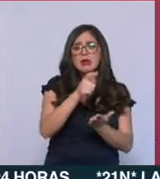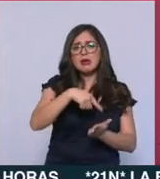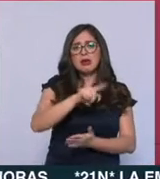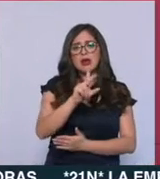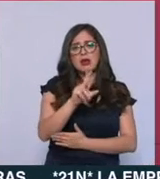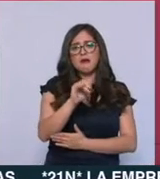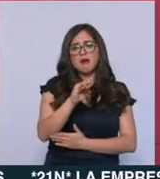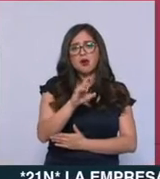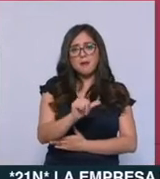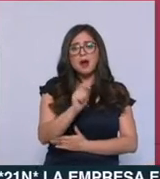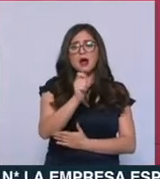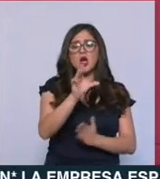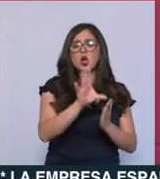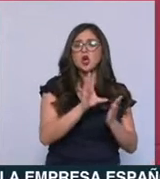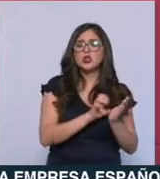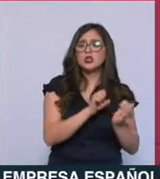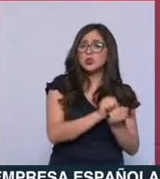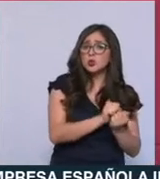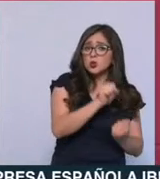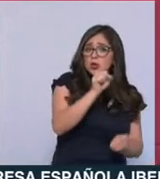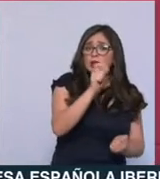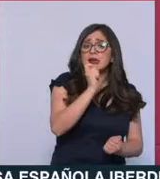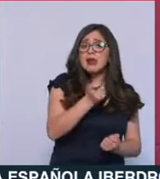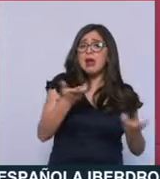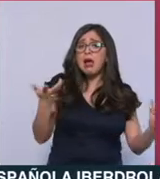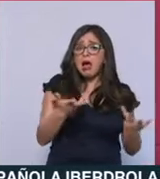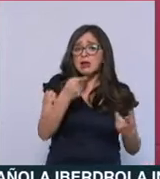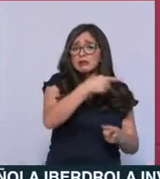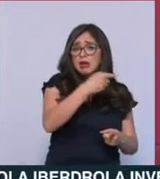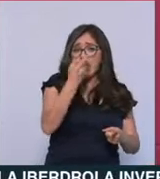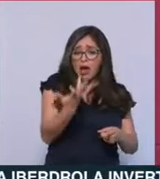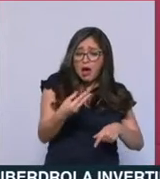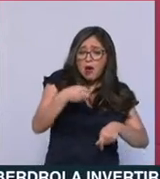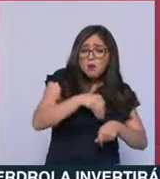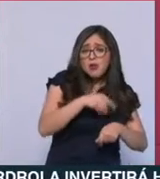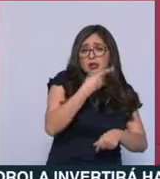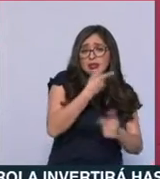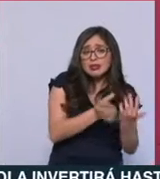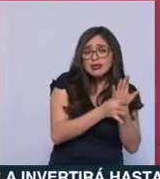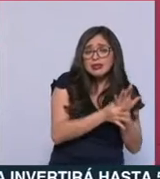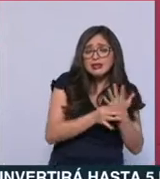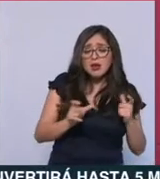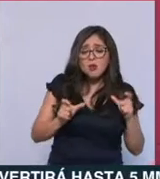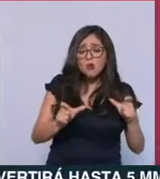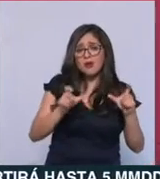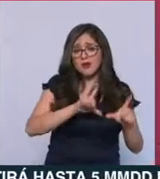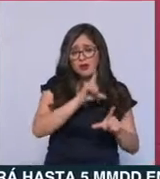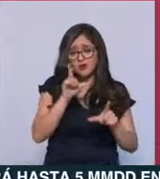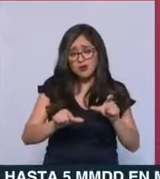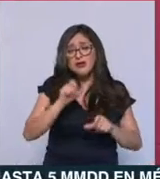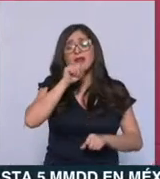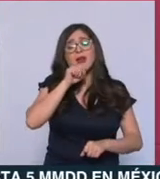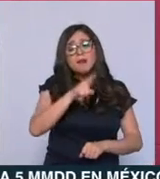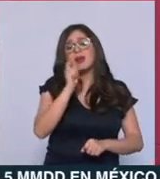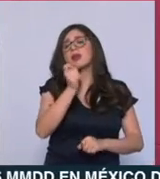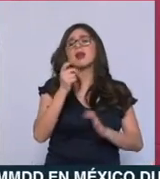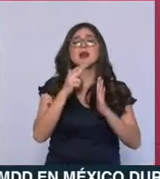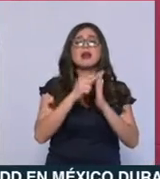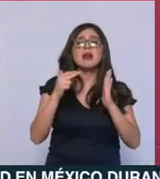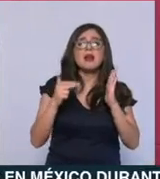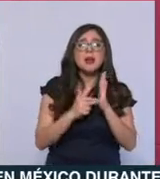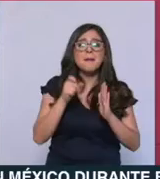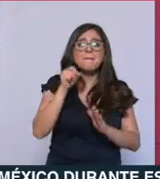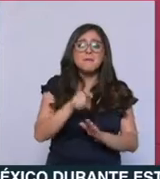reforma constitucional que creó la Guardia Nacional y en el reglamento interno de la